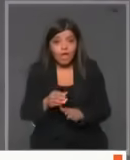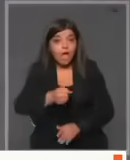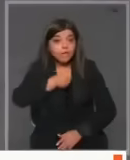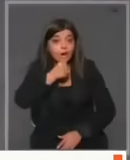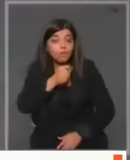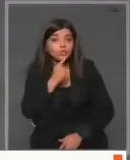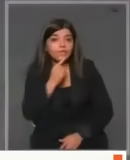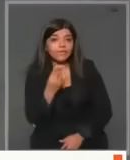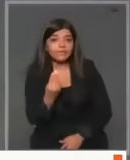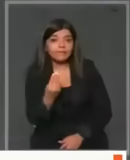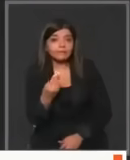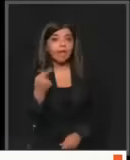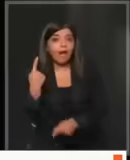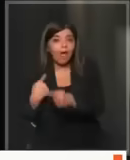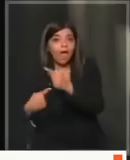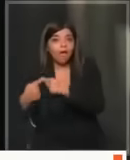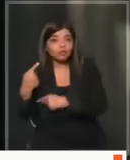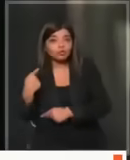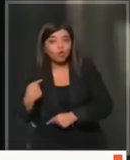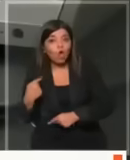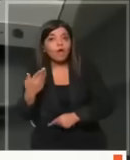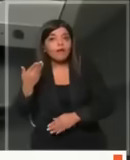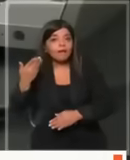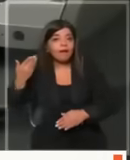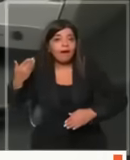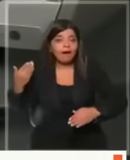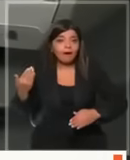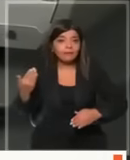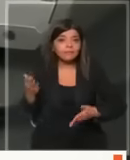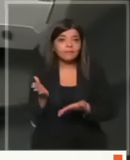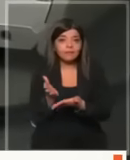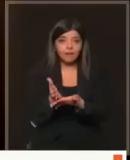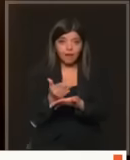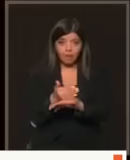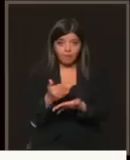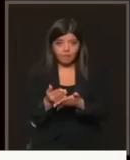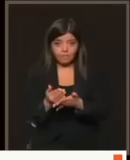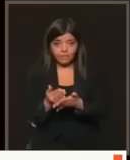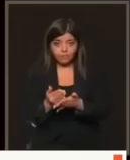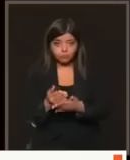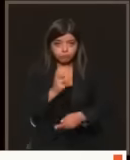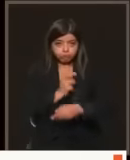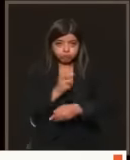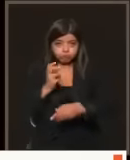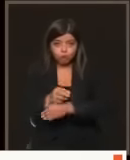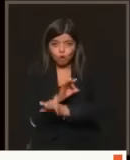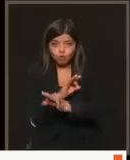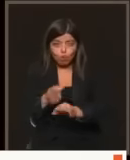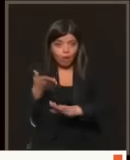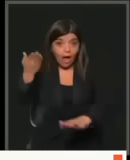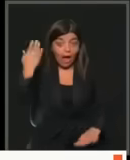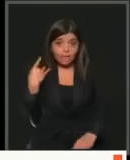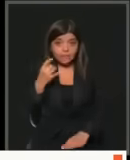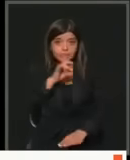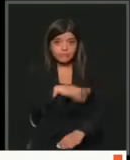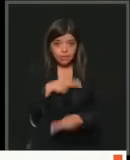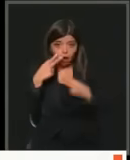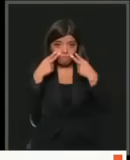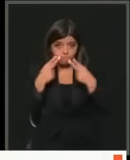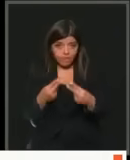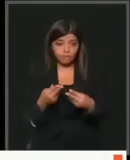historia desconocida que se tejió esos días en una planificación criminal nunca antes vista en Chile hasta este